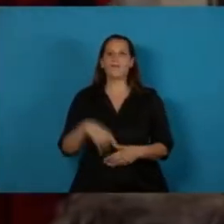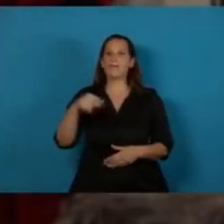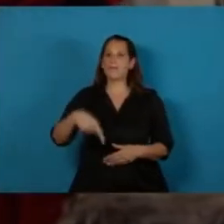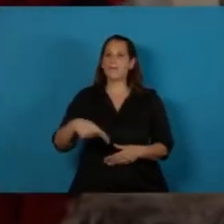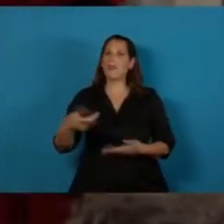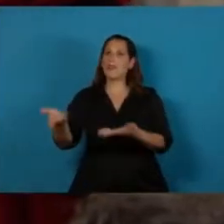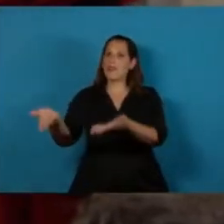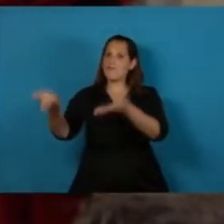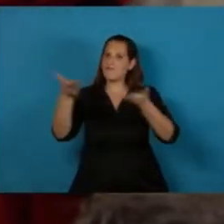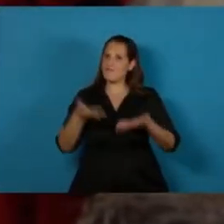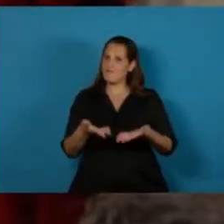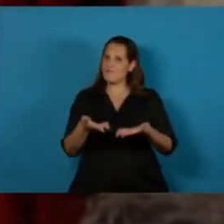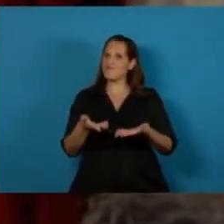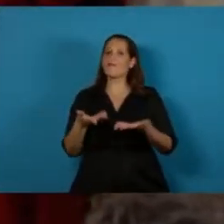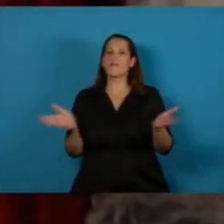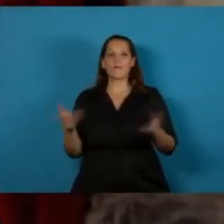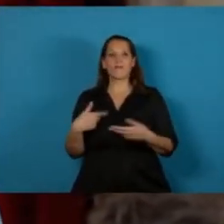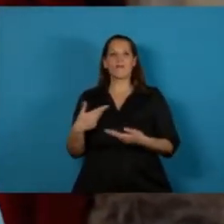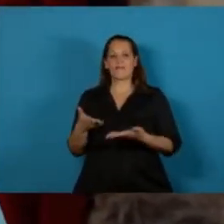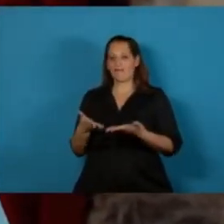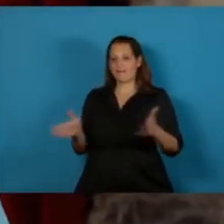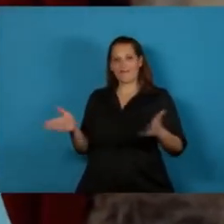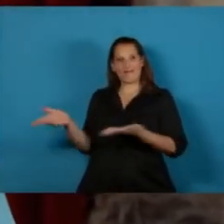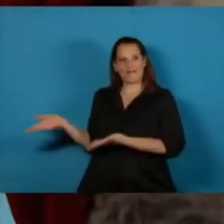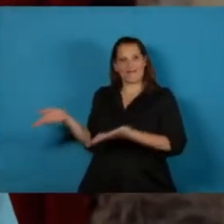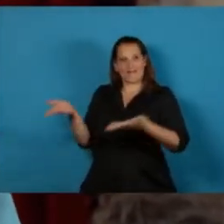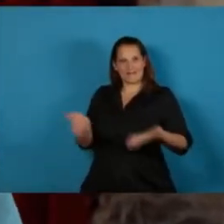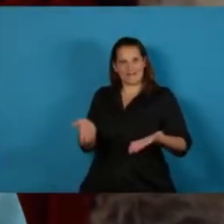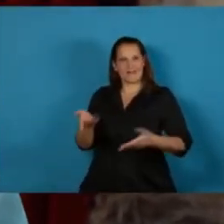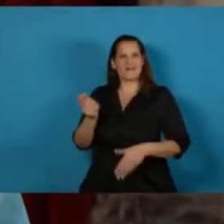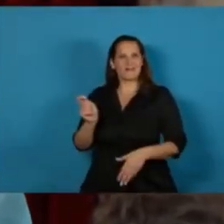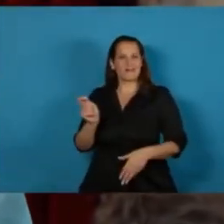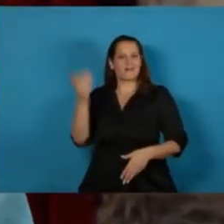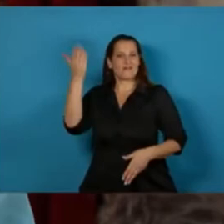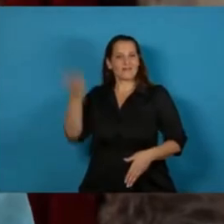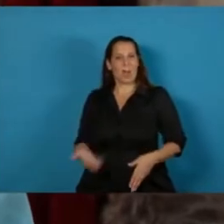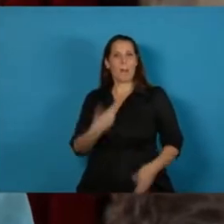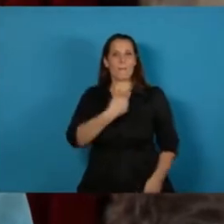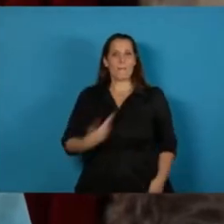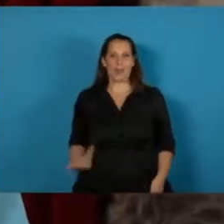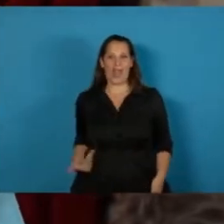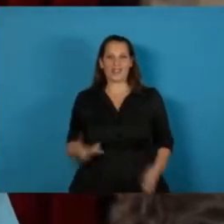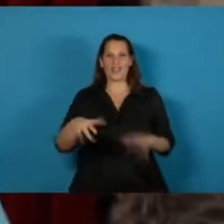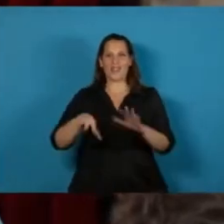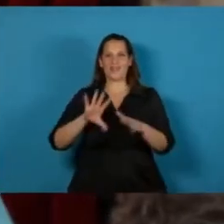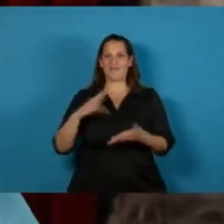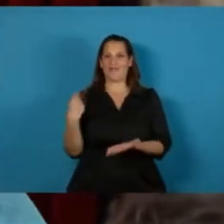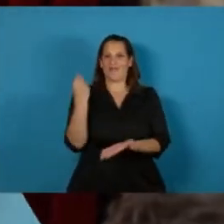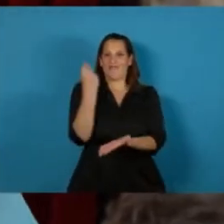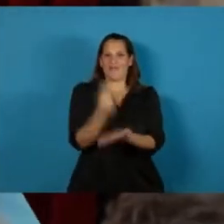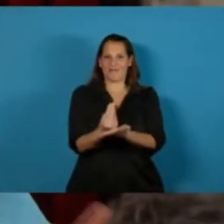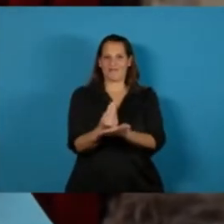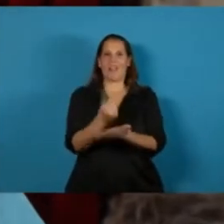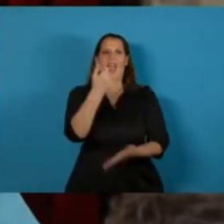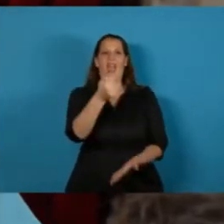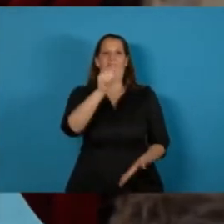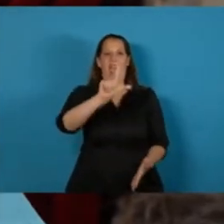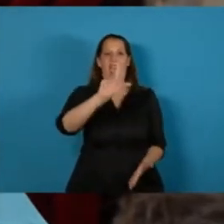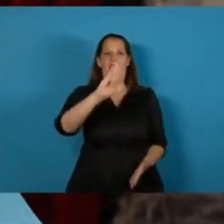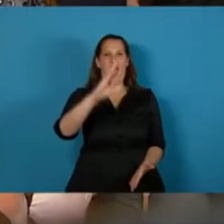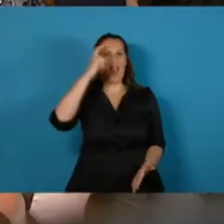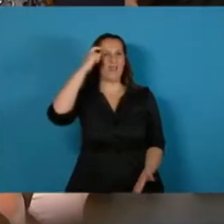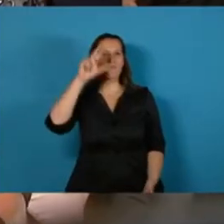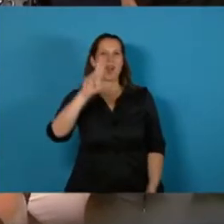Invito a ingresar a este recinto al señor presidente de la Nación electo, don Alberto